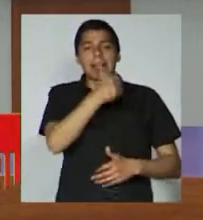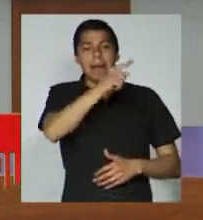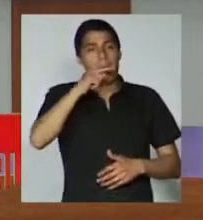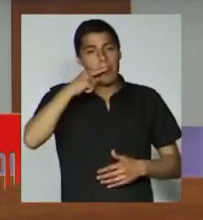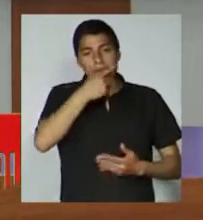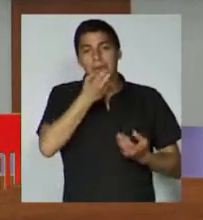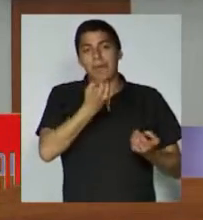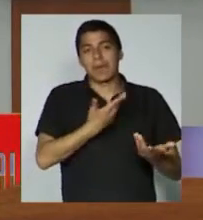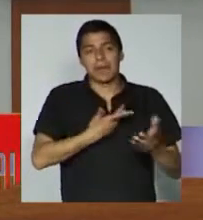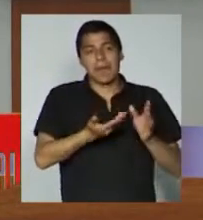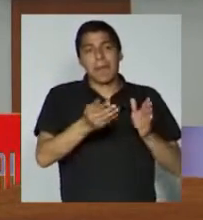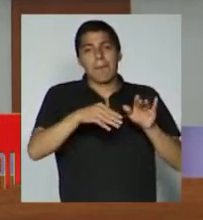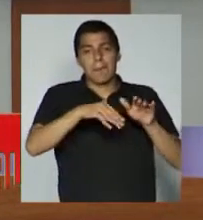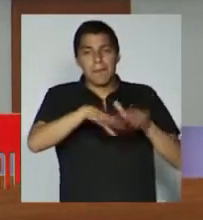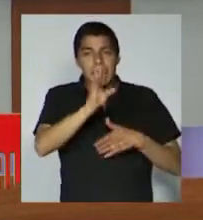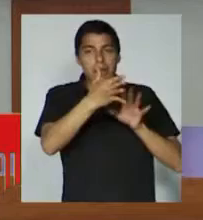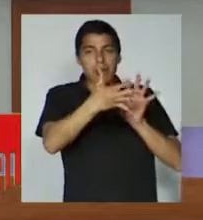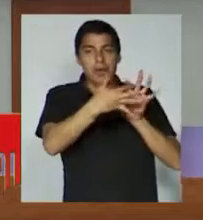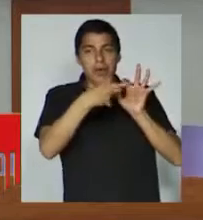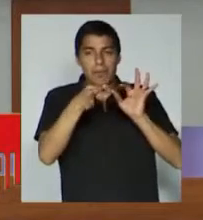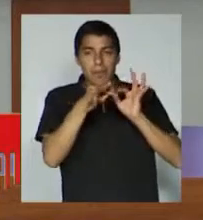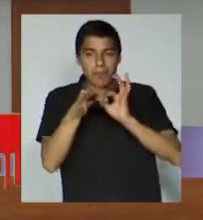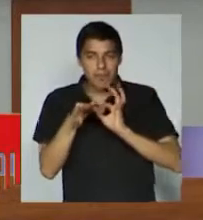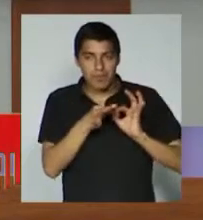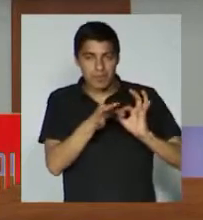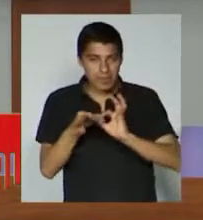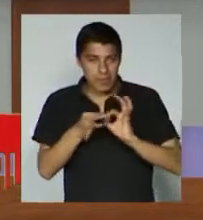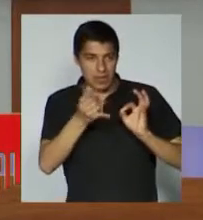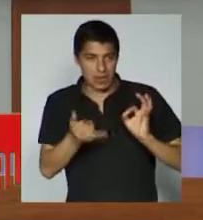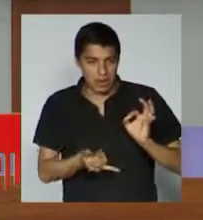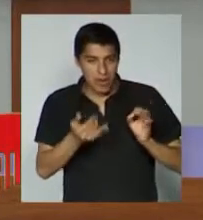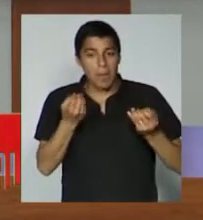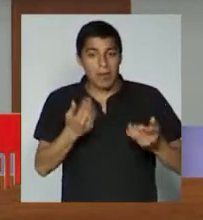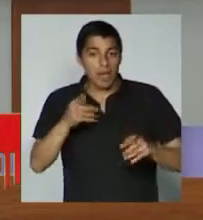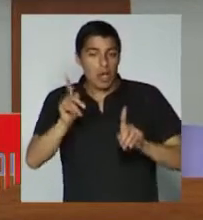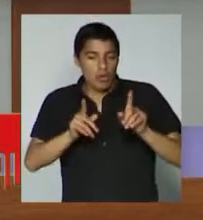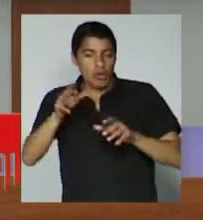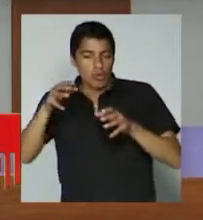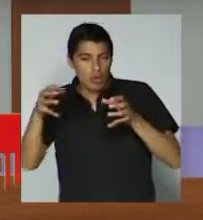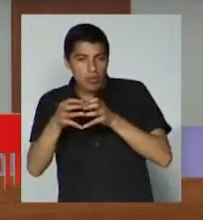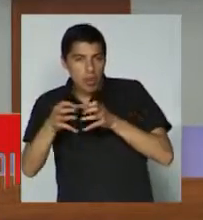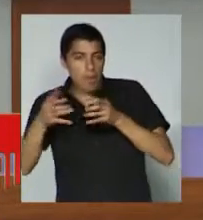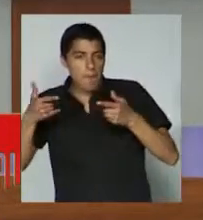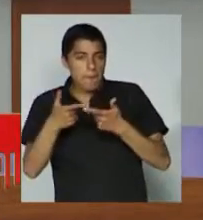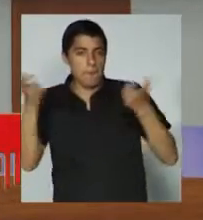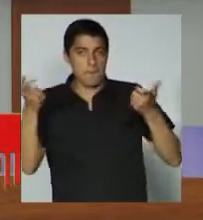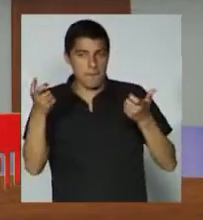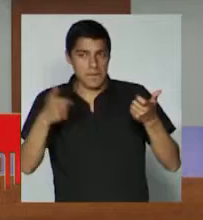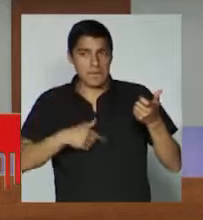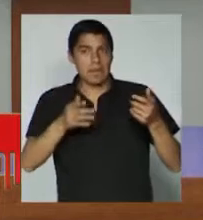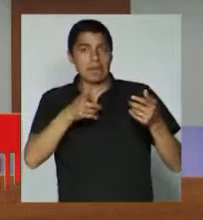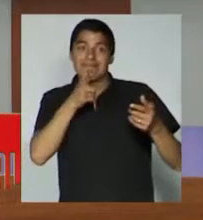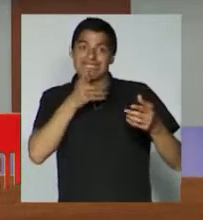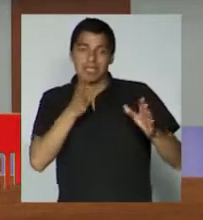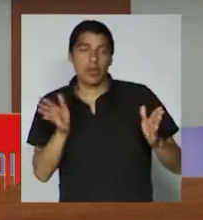de dónde rascar. O sea, hay un grupo de voto opositor que se manifestó como opositor, que buscaría o se alinearía